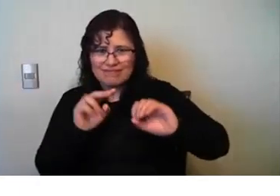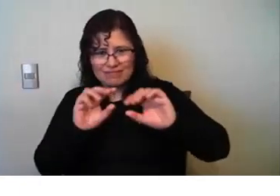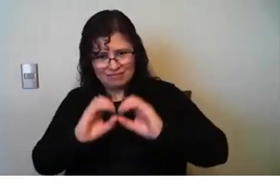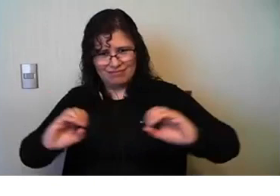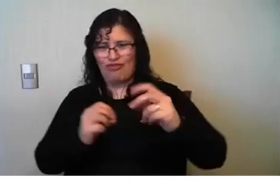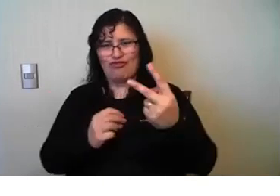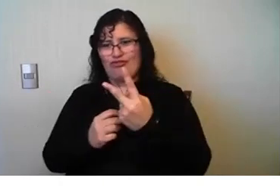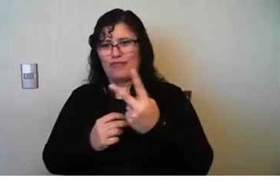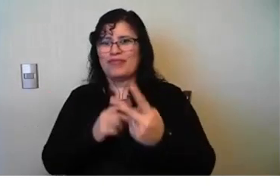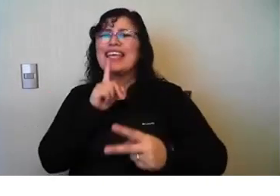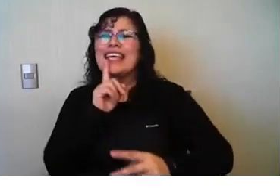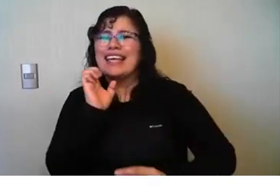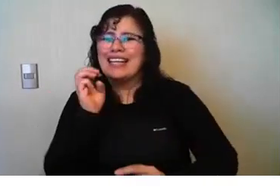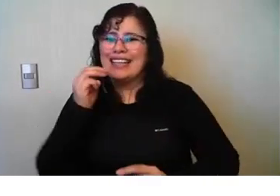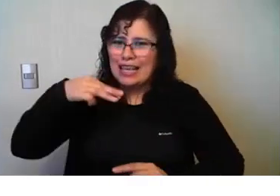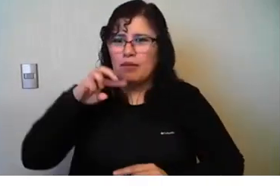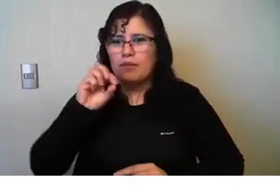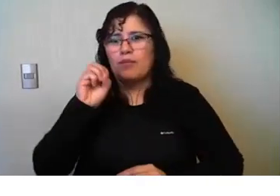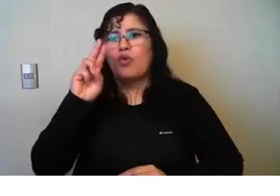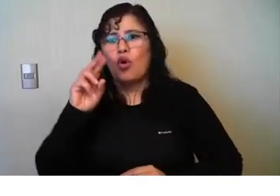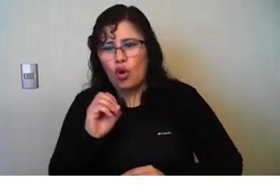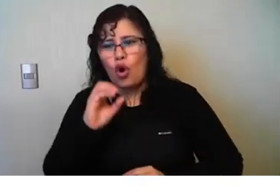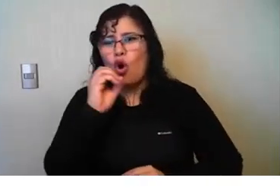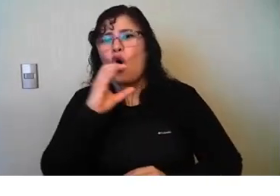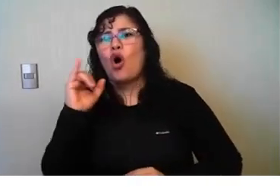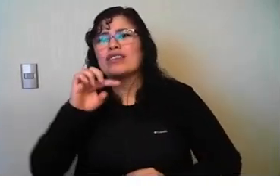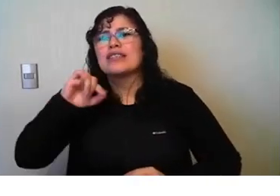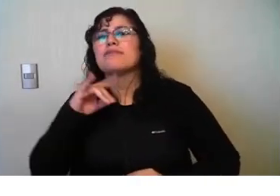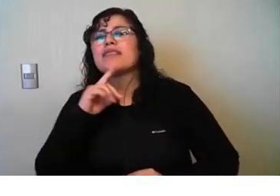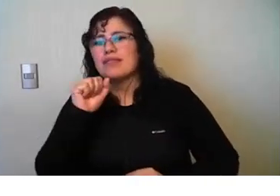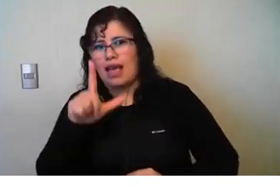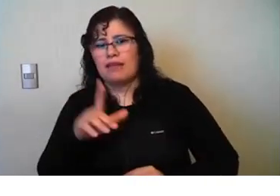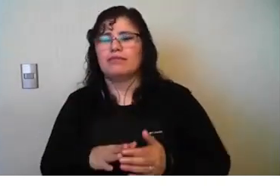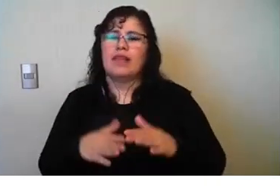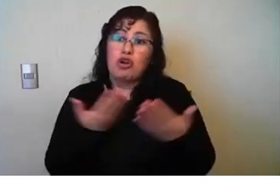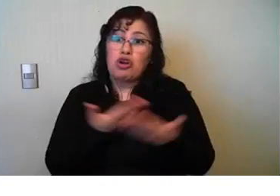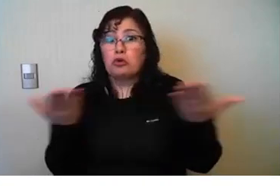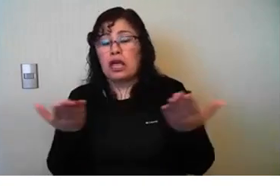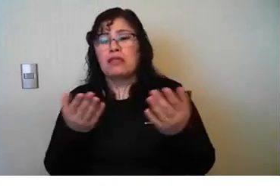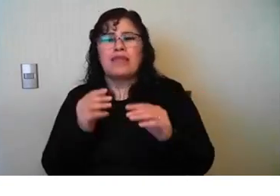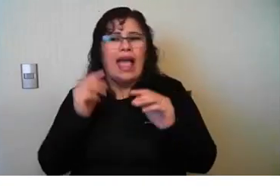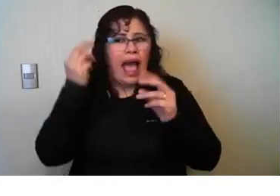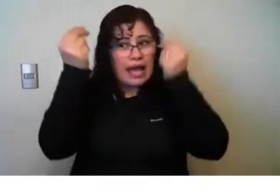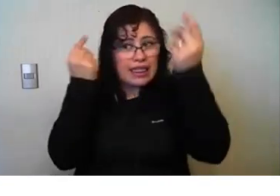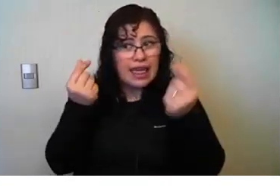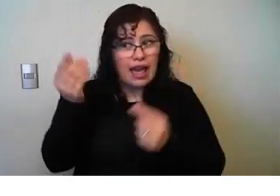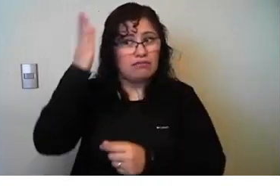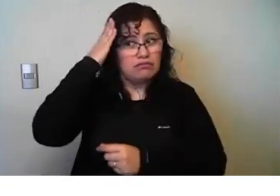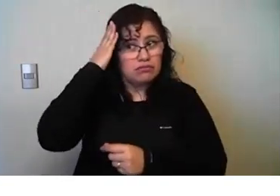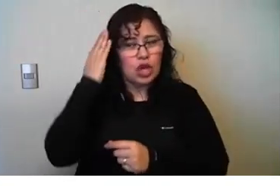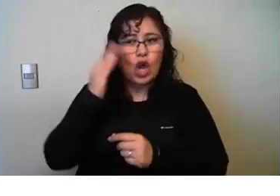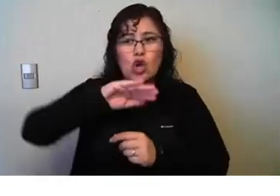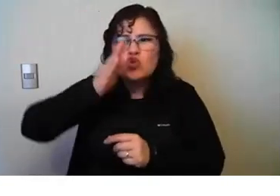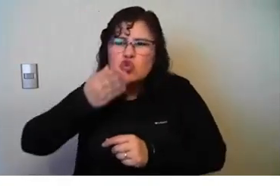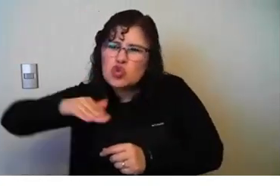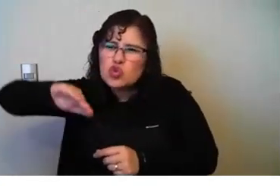que la idea es que repasen los surcos, si alguien quiere profundizar más, no forma